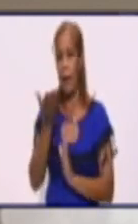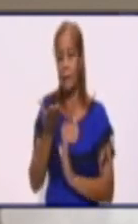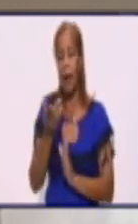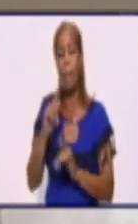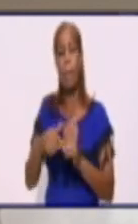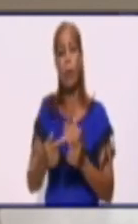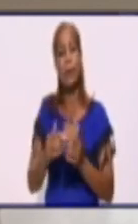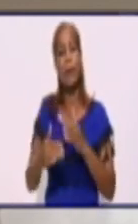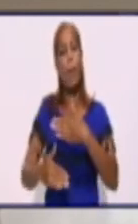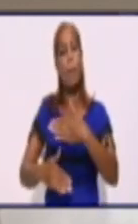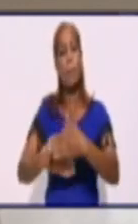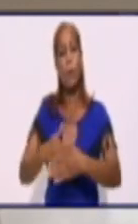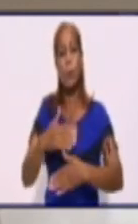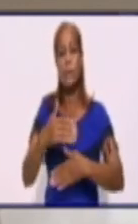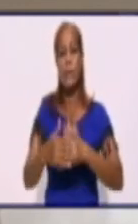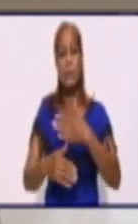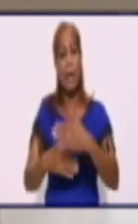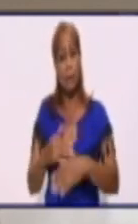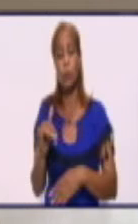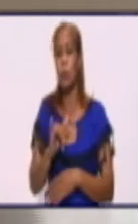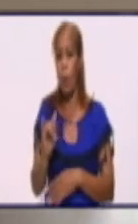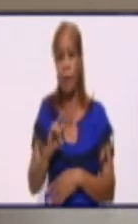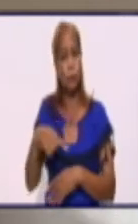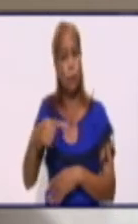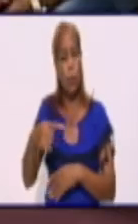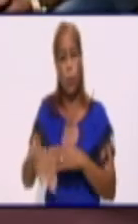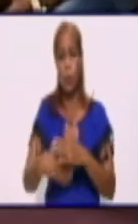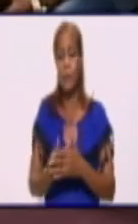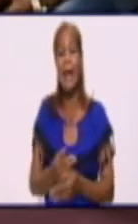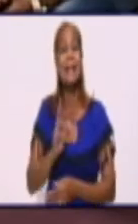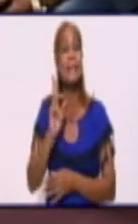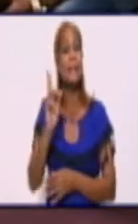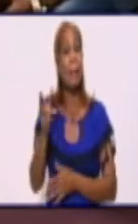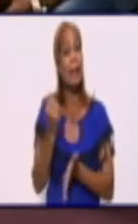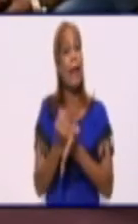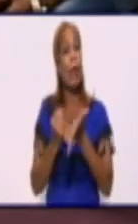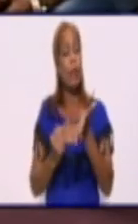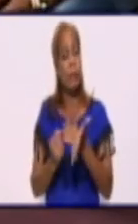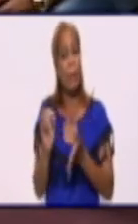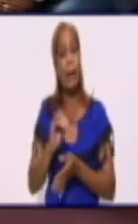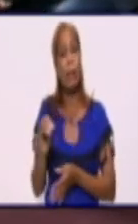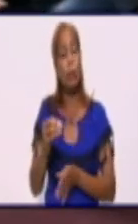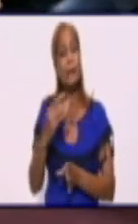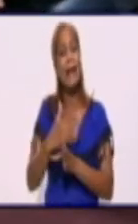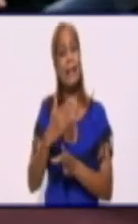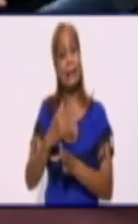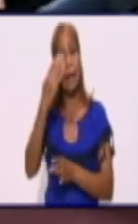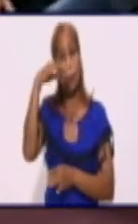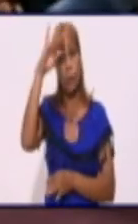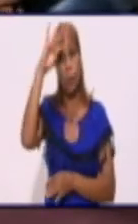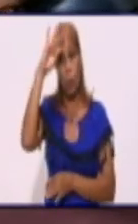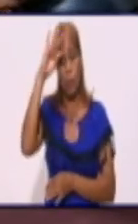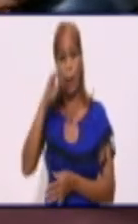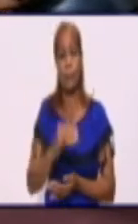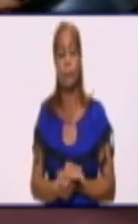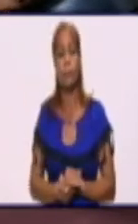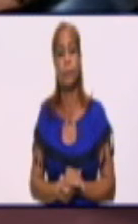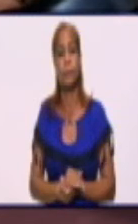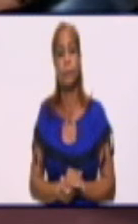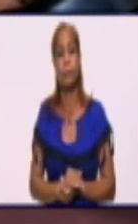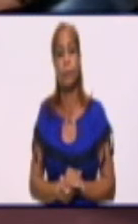estamos confirmando una cifra alta y bueno, se manda a confirmar a Santiago de Cuba. Pero ya, bueno, ya nosotros, desde que